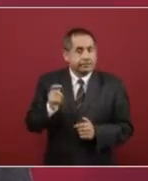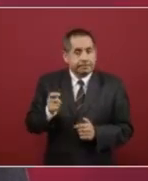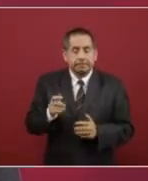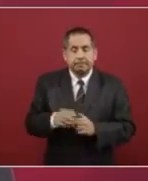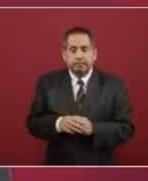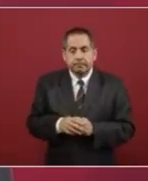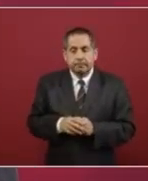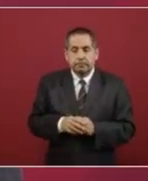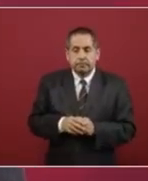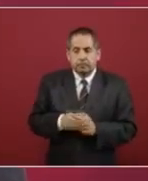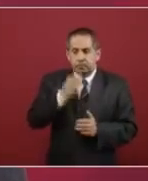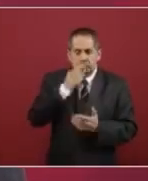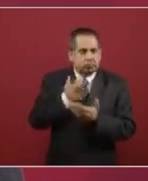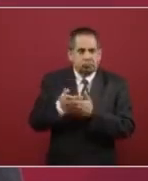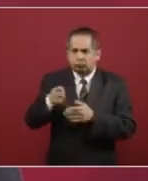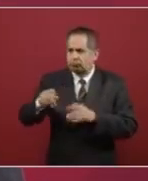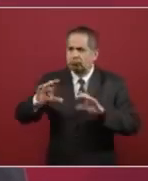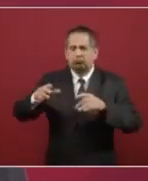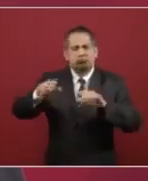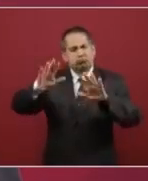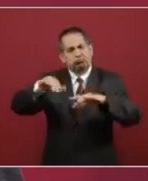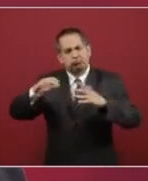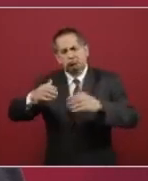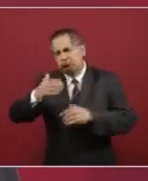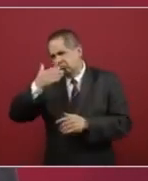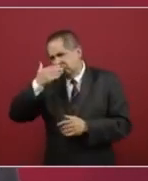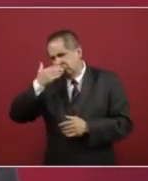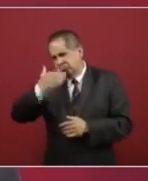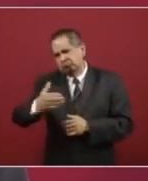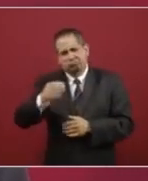fue un buen acto. Claro, hay